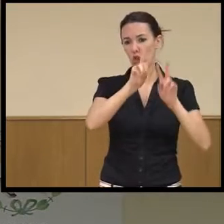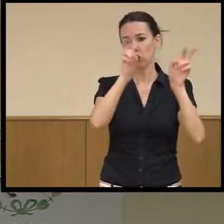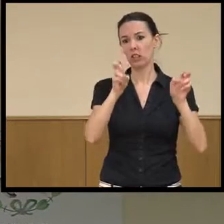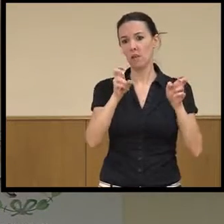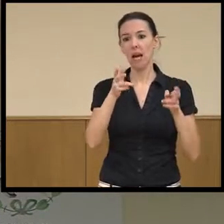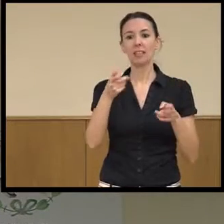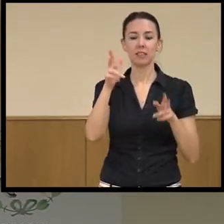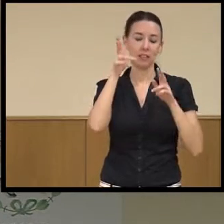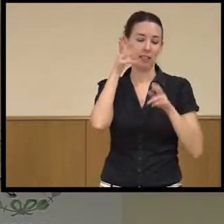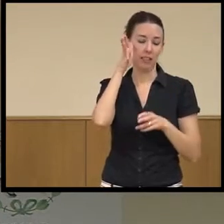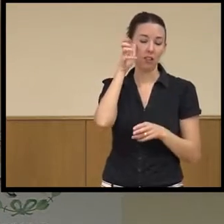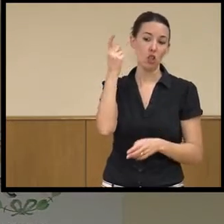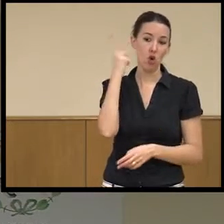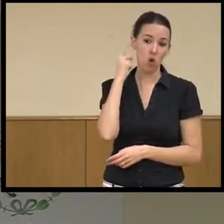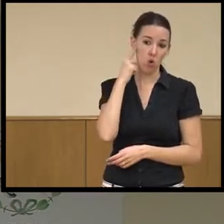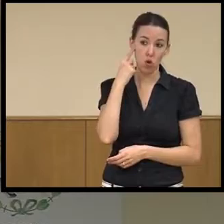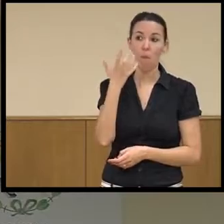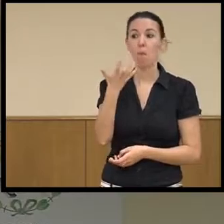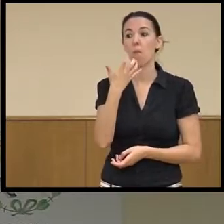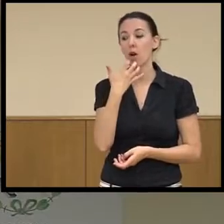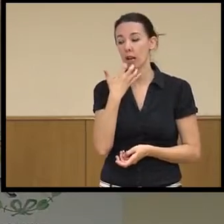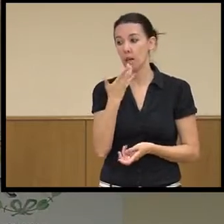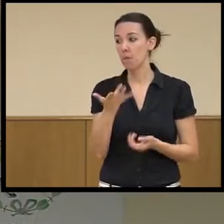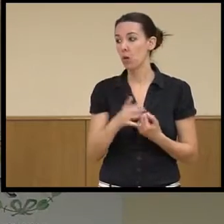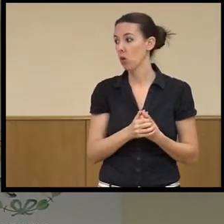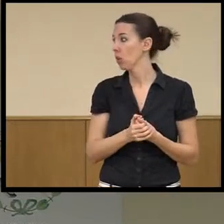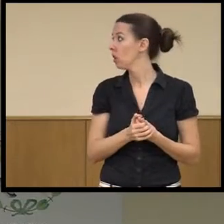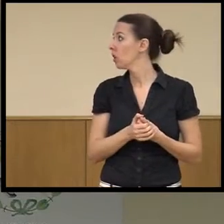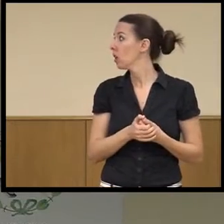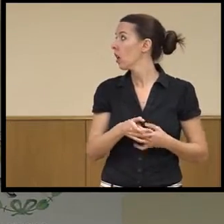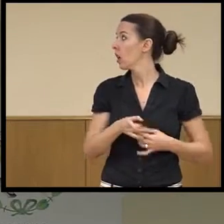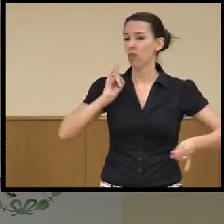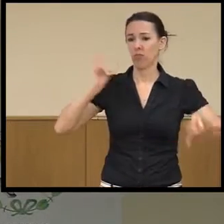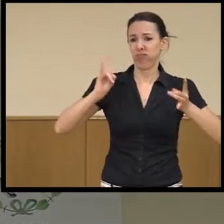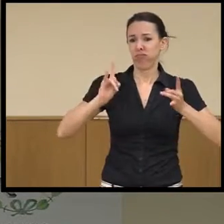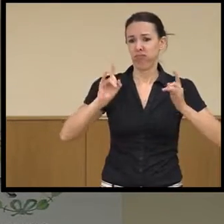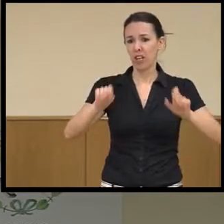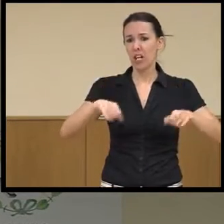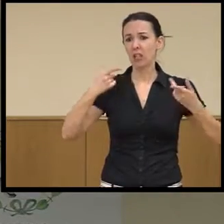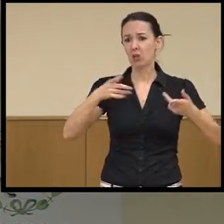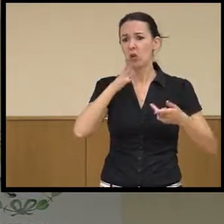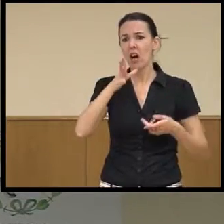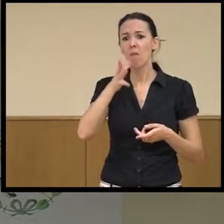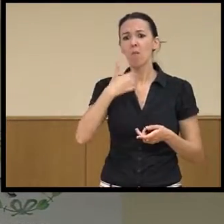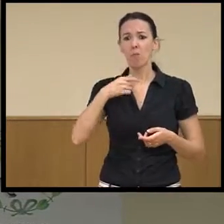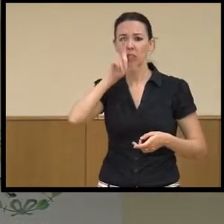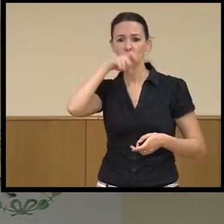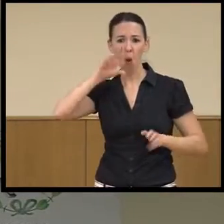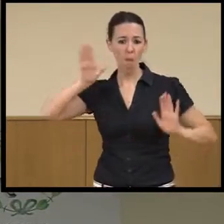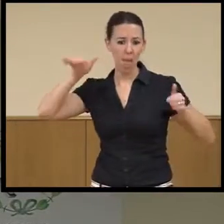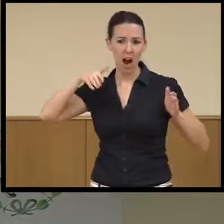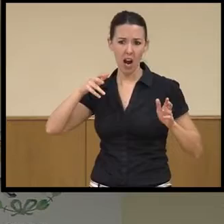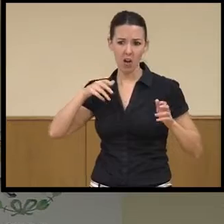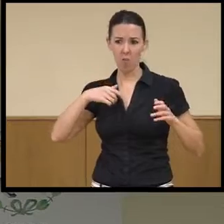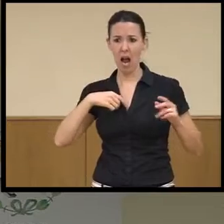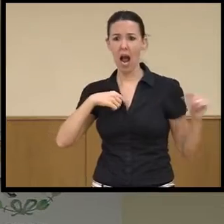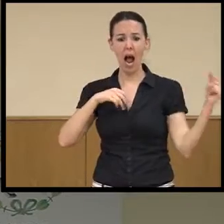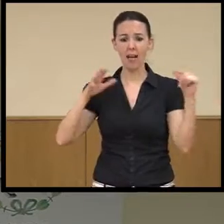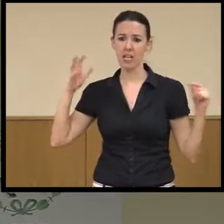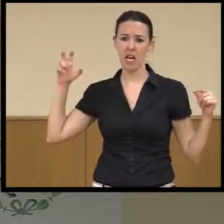sentido del oído, como por ejemplo el estrépito natural producido por ese milano que ataca a las gallinas